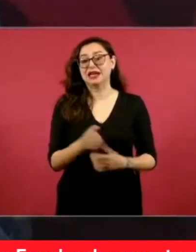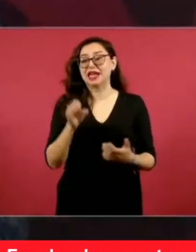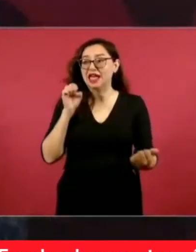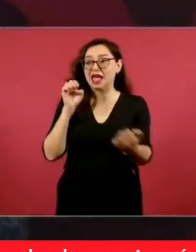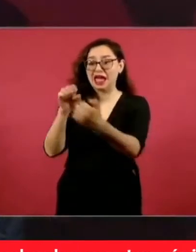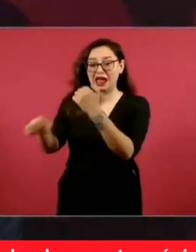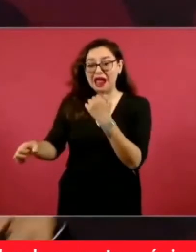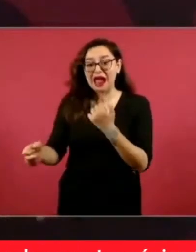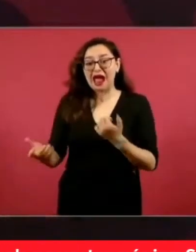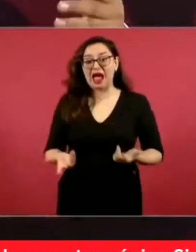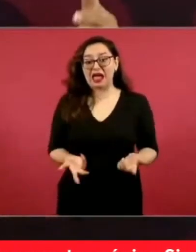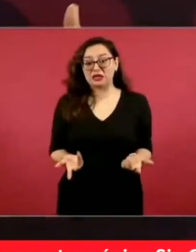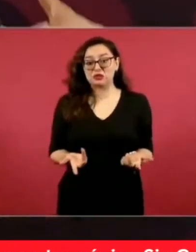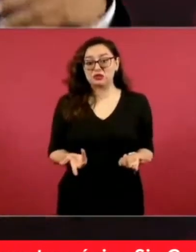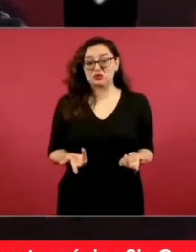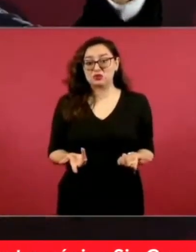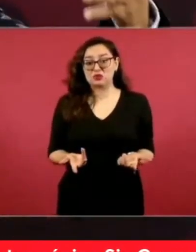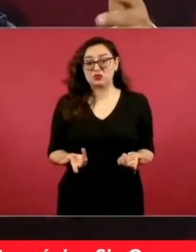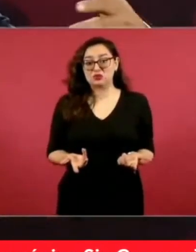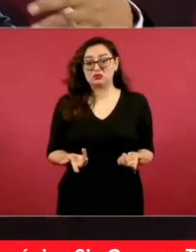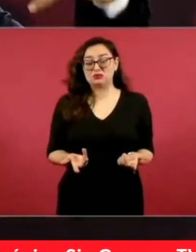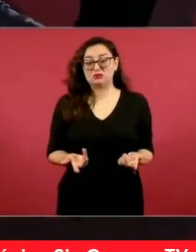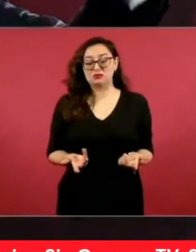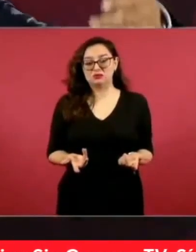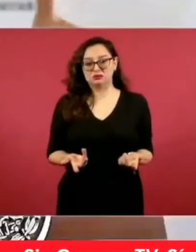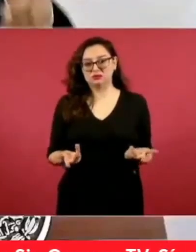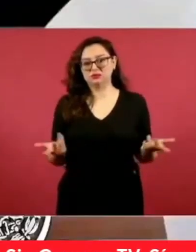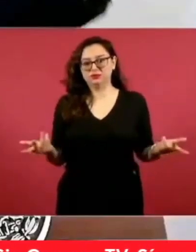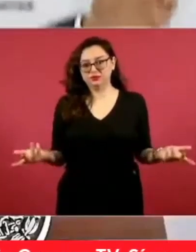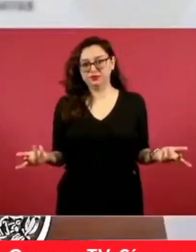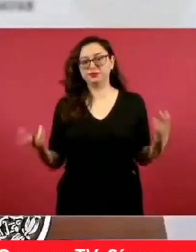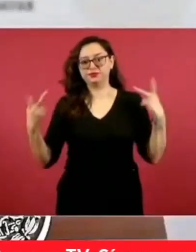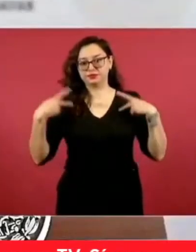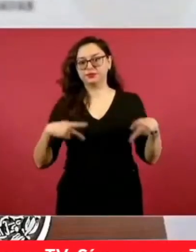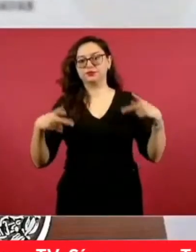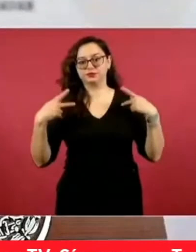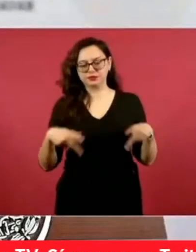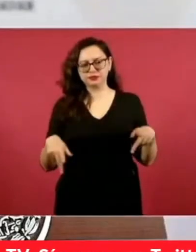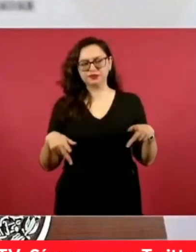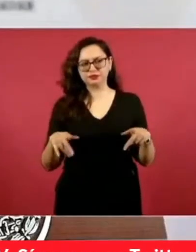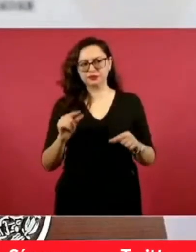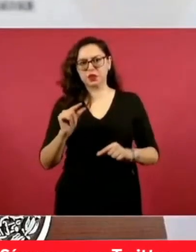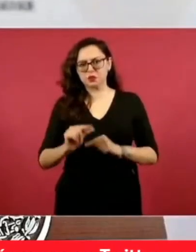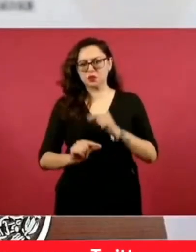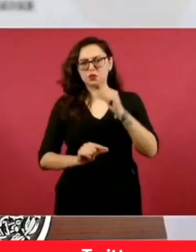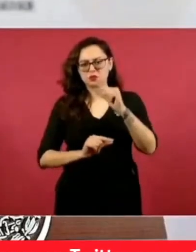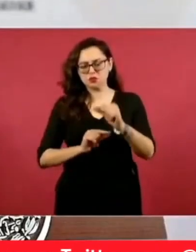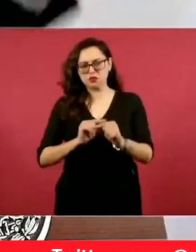Y ya la gente pues se está dando cuenta,